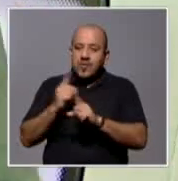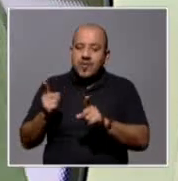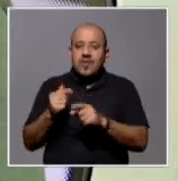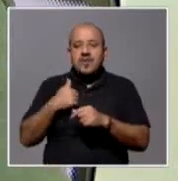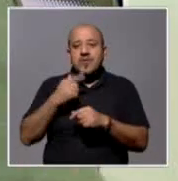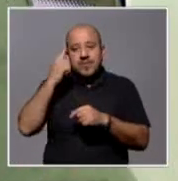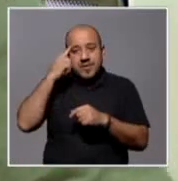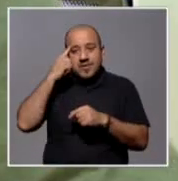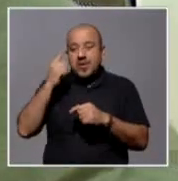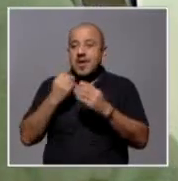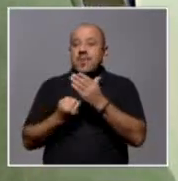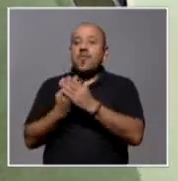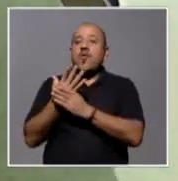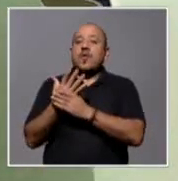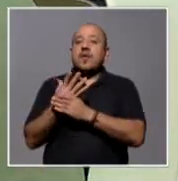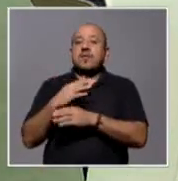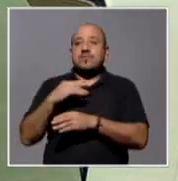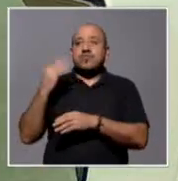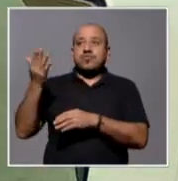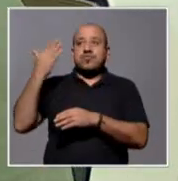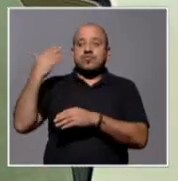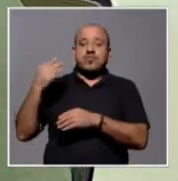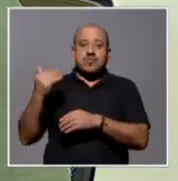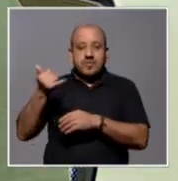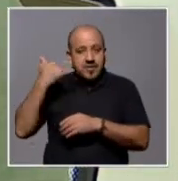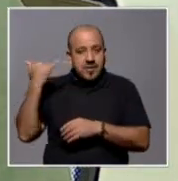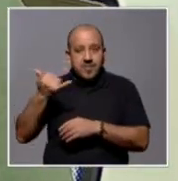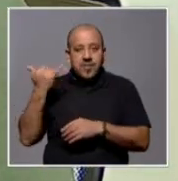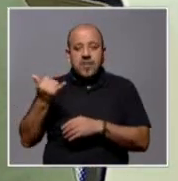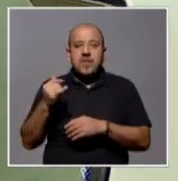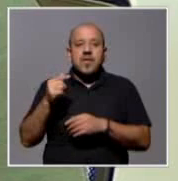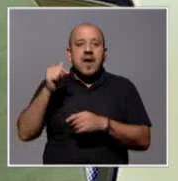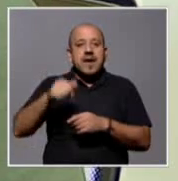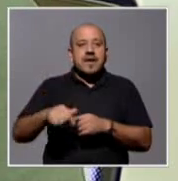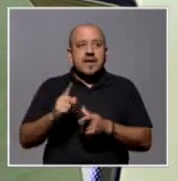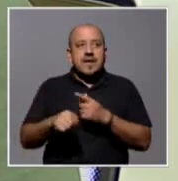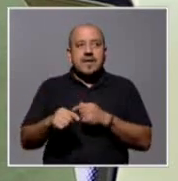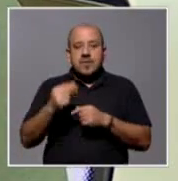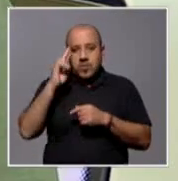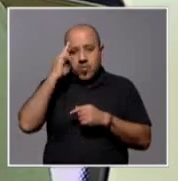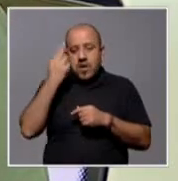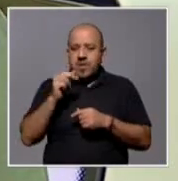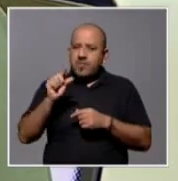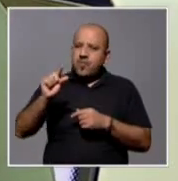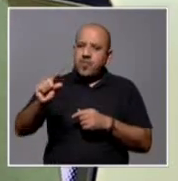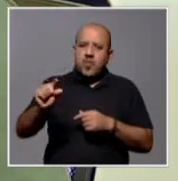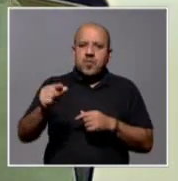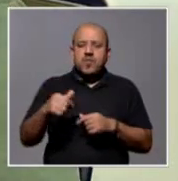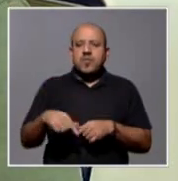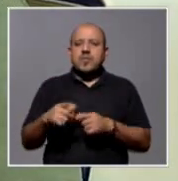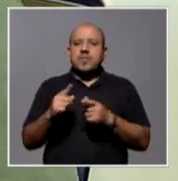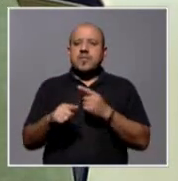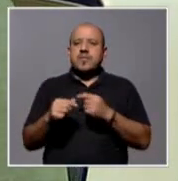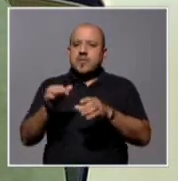hace mucho. Pero no, en Uruguay jugamos en primera división, somos muy pocos. Entonces tenemos un